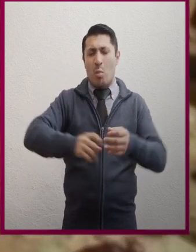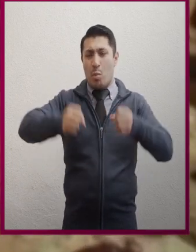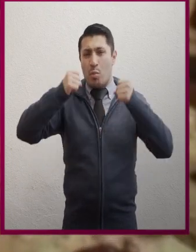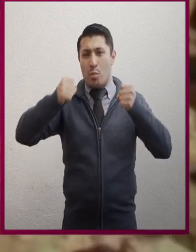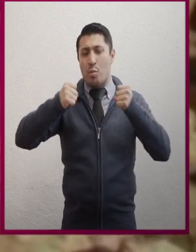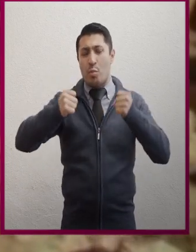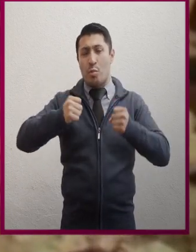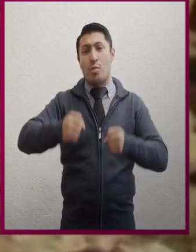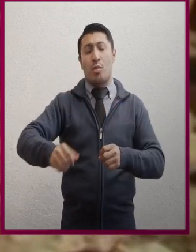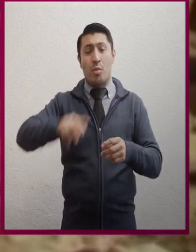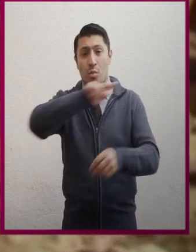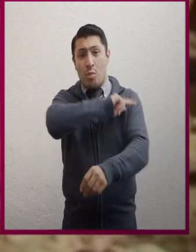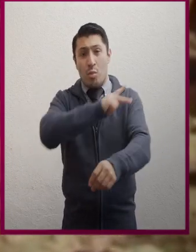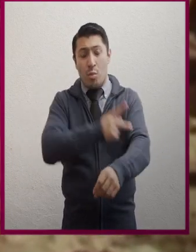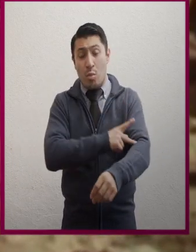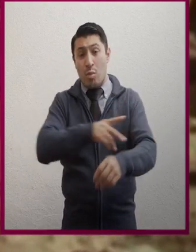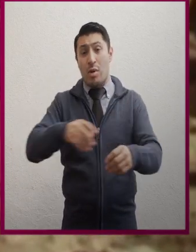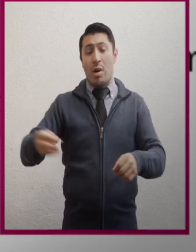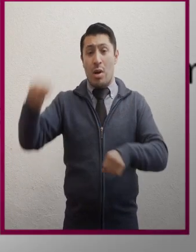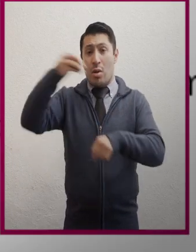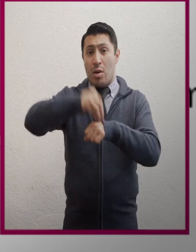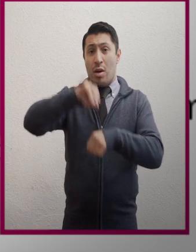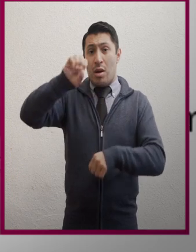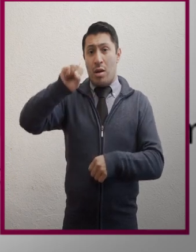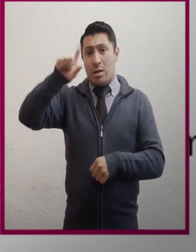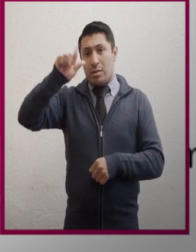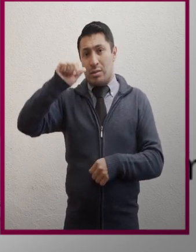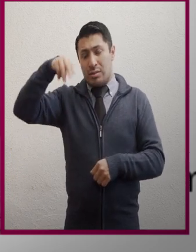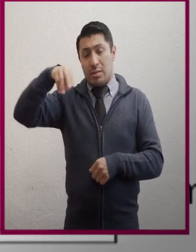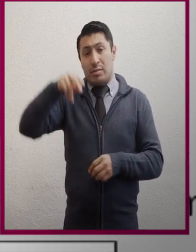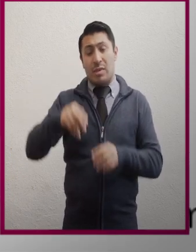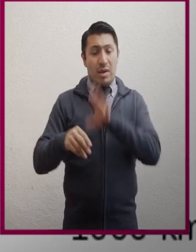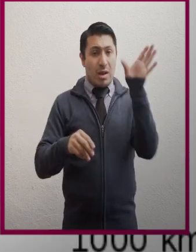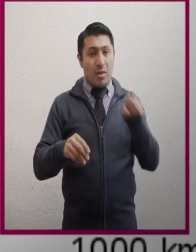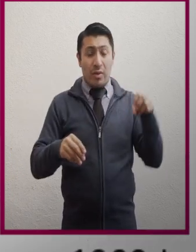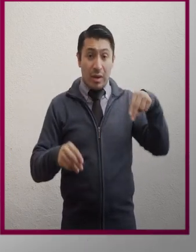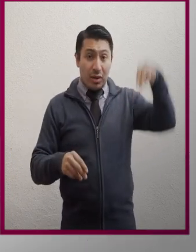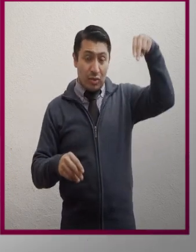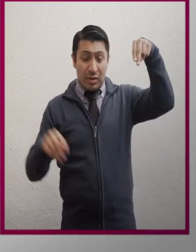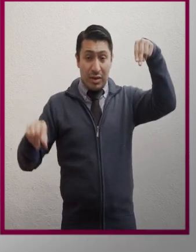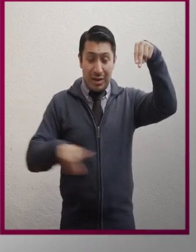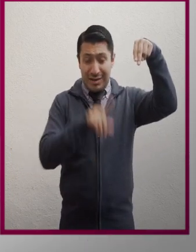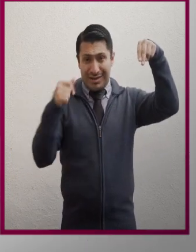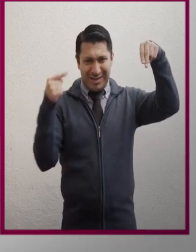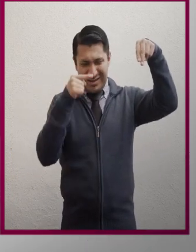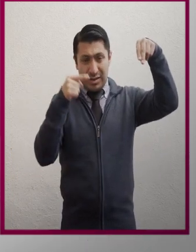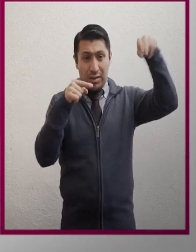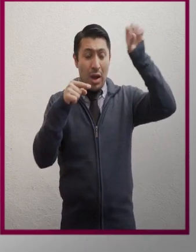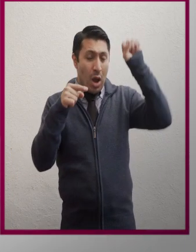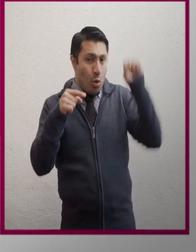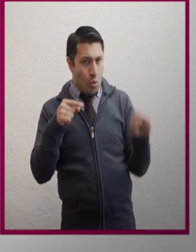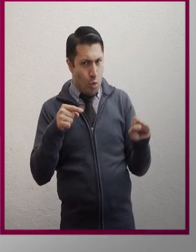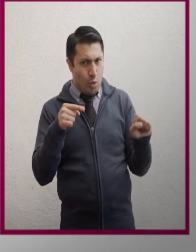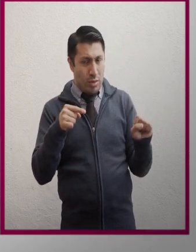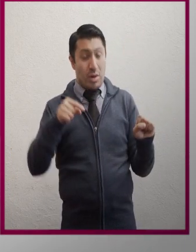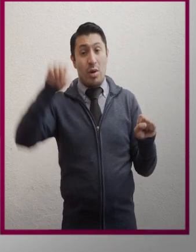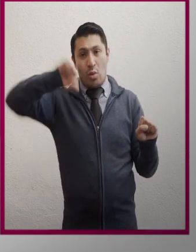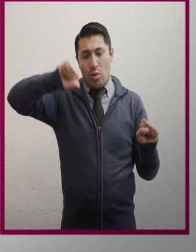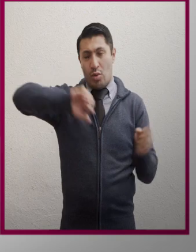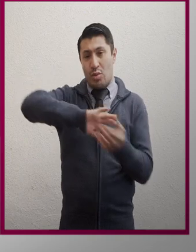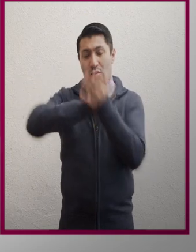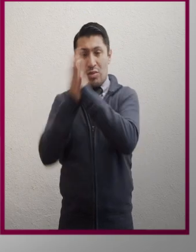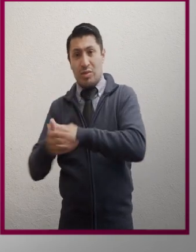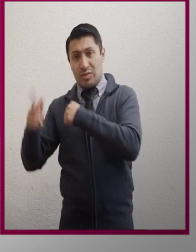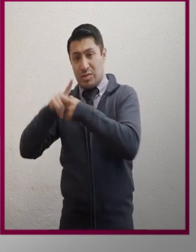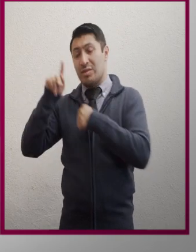de la poderosa dinastía almorávide, que impuso el Islam en el norte de África y luego se asentó la mitad sur de lo